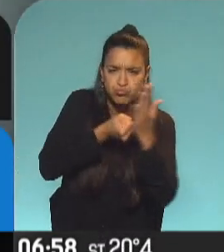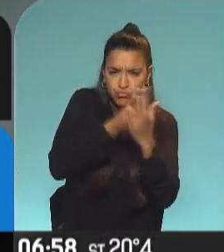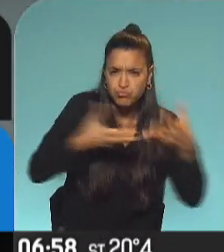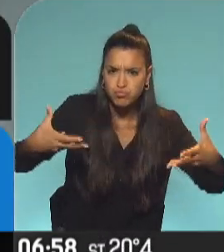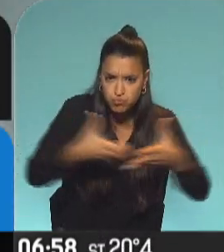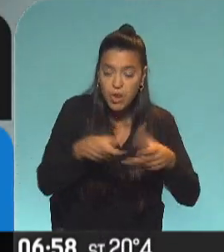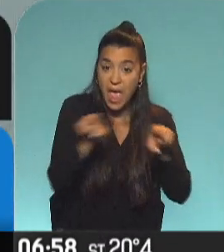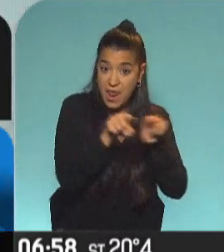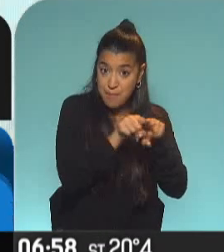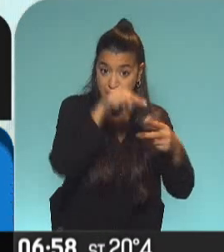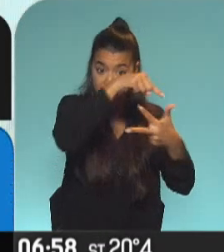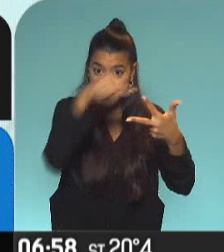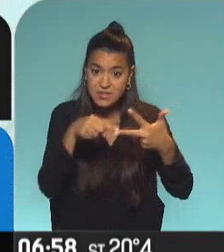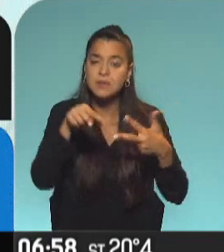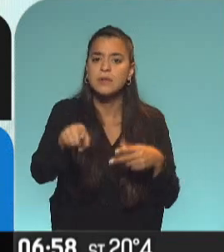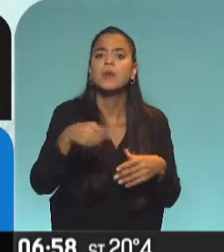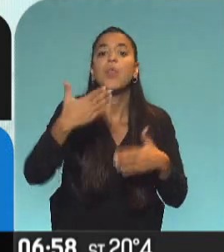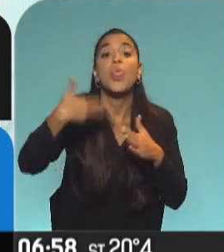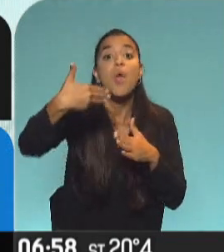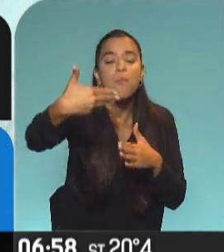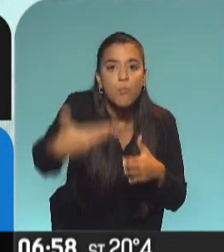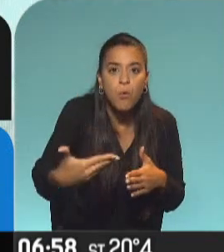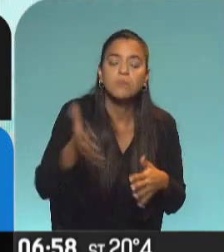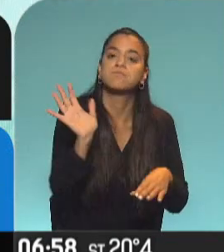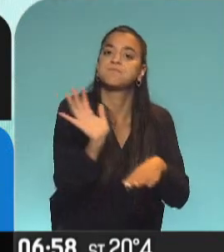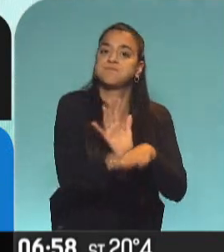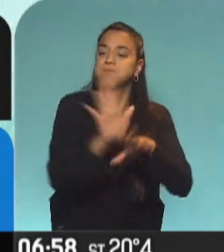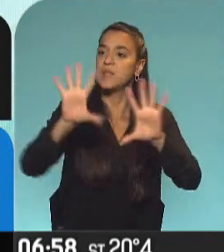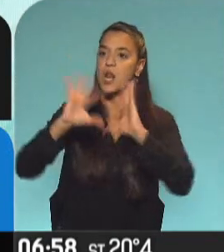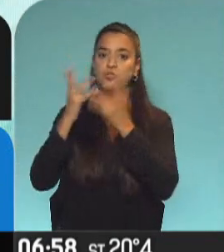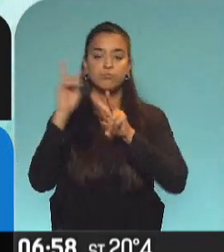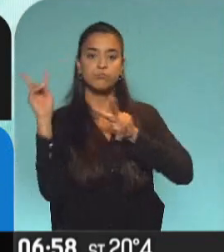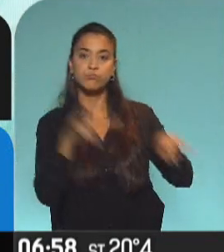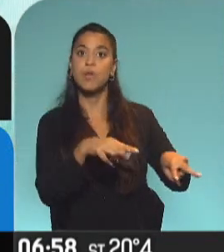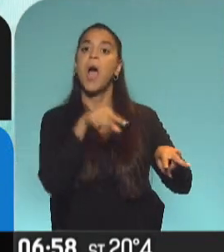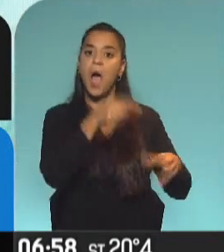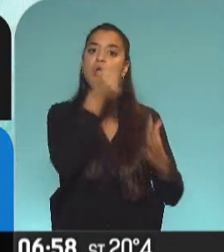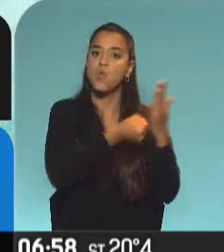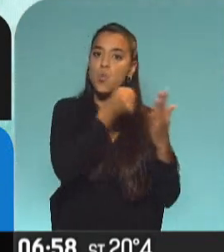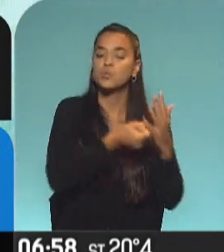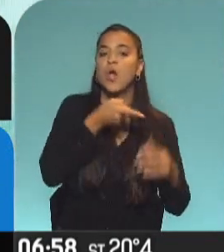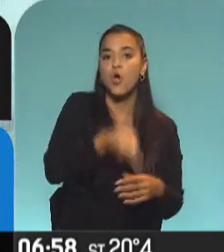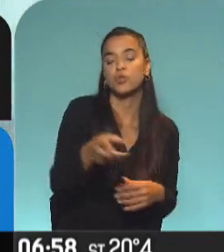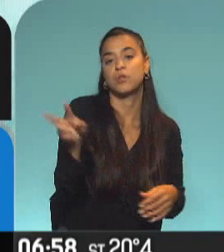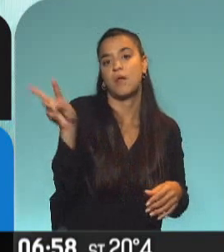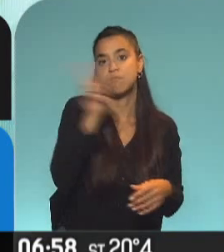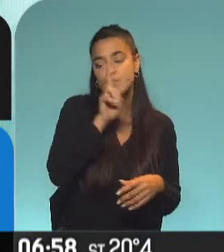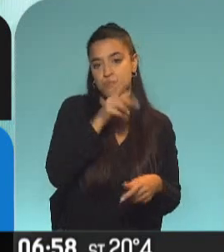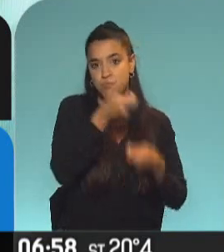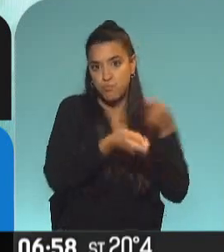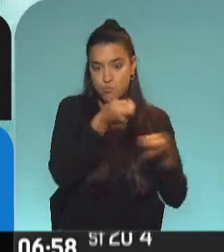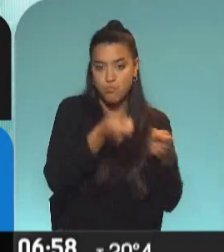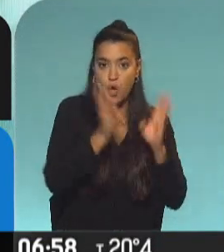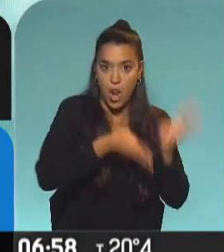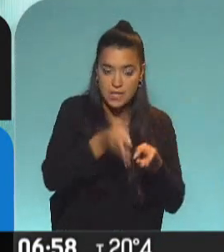y que se convirtieron con los años en, bueno, un símbolo internacional de la lucha contra la violencia de género. Entonces, un día